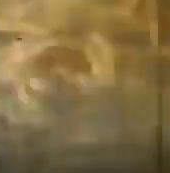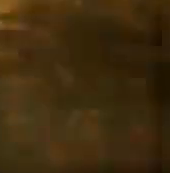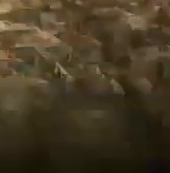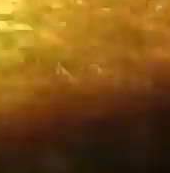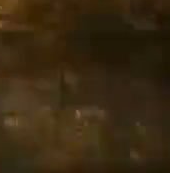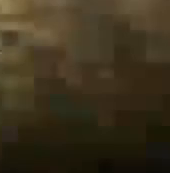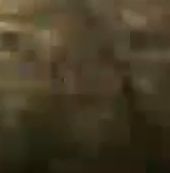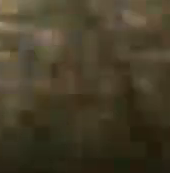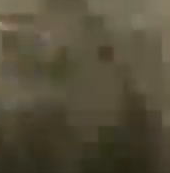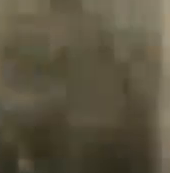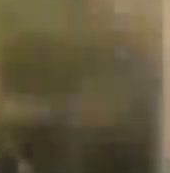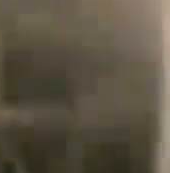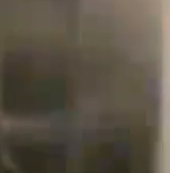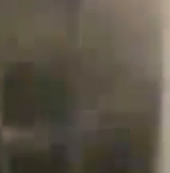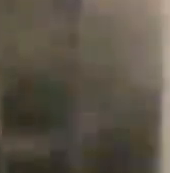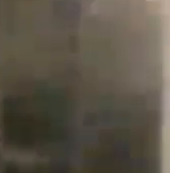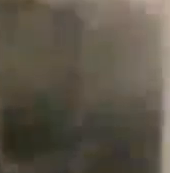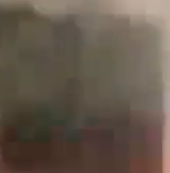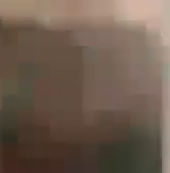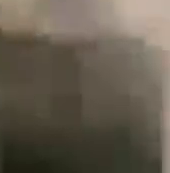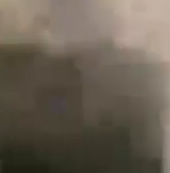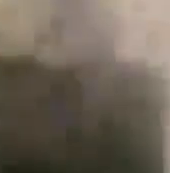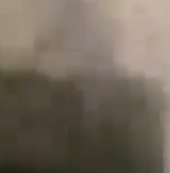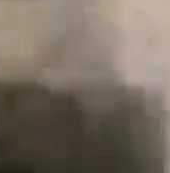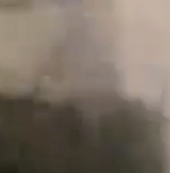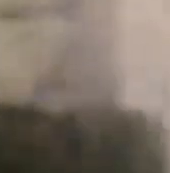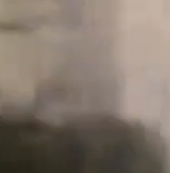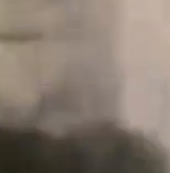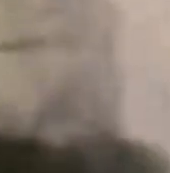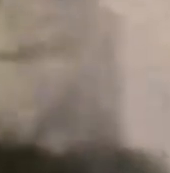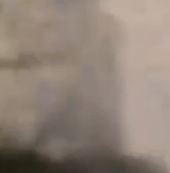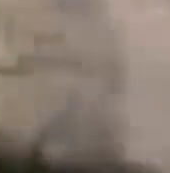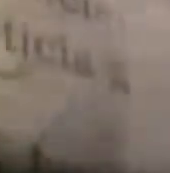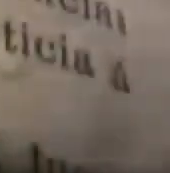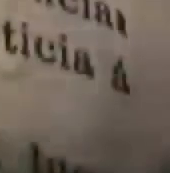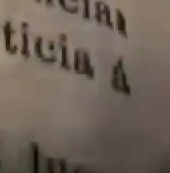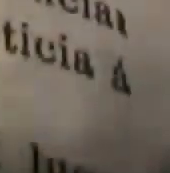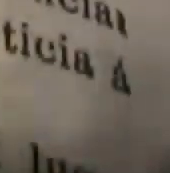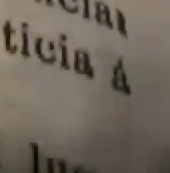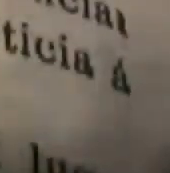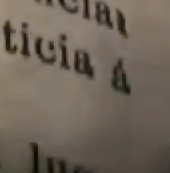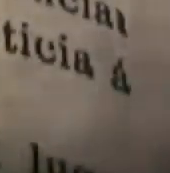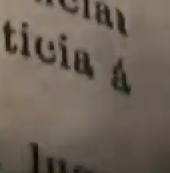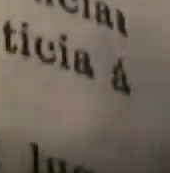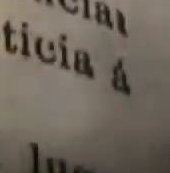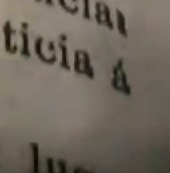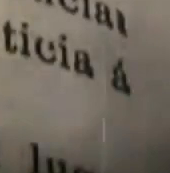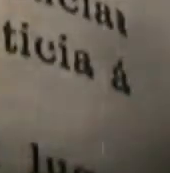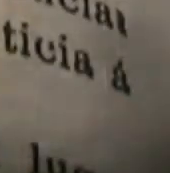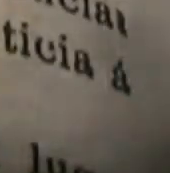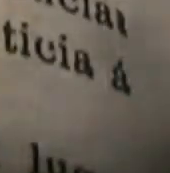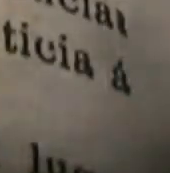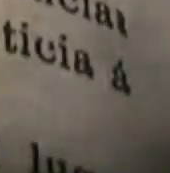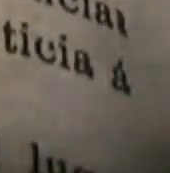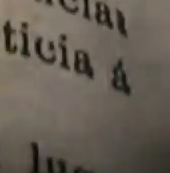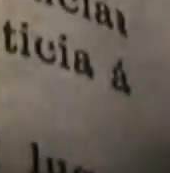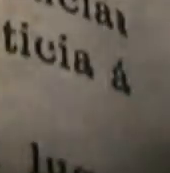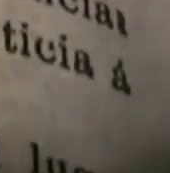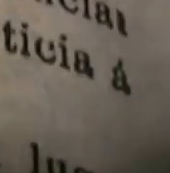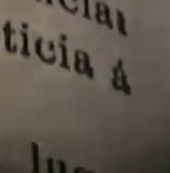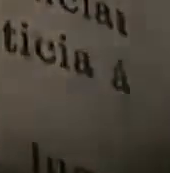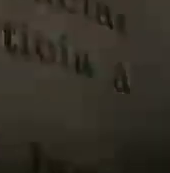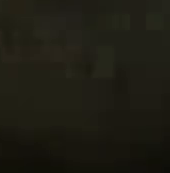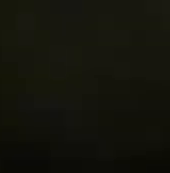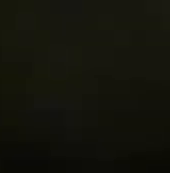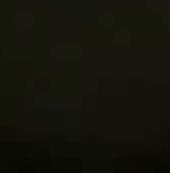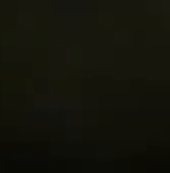sucumbir. Para la celebración de 1896, el presidente Porfirio Díaz ordenó que la campana de Dolores, con